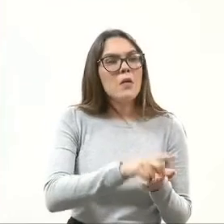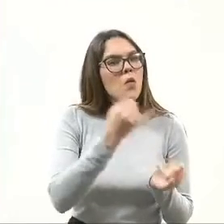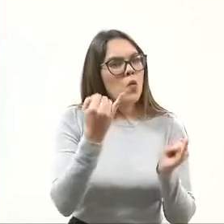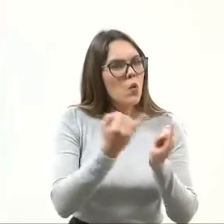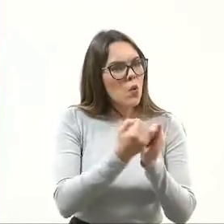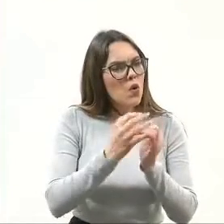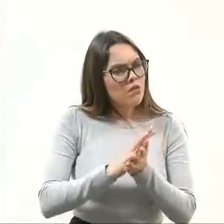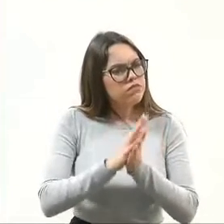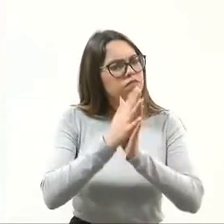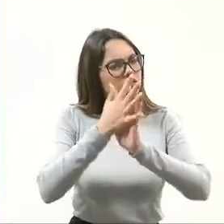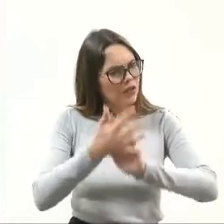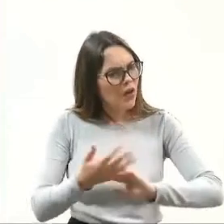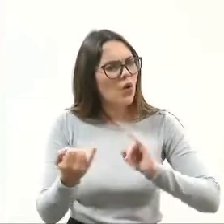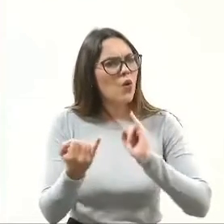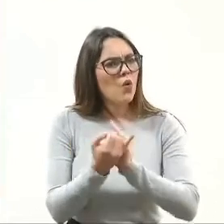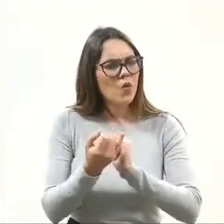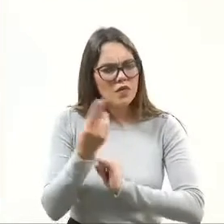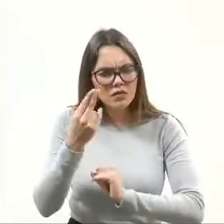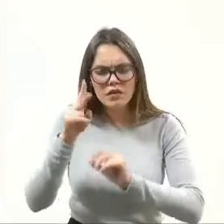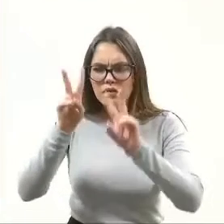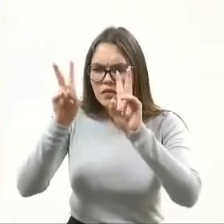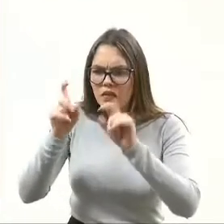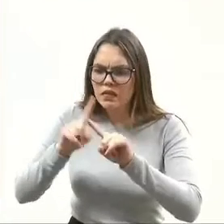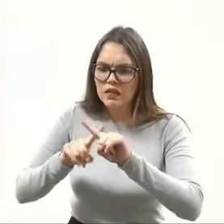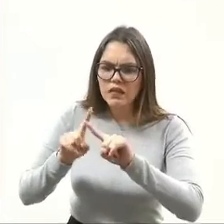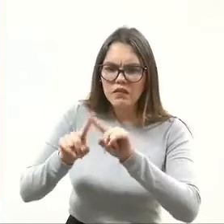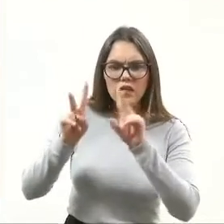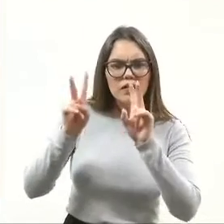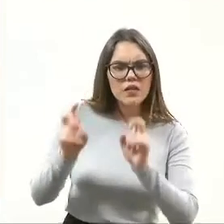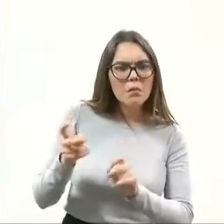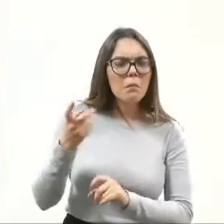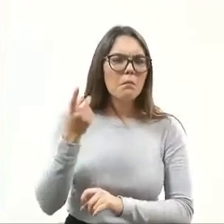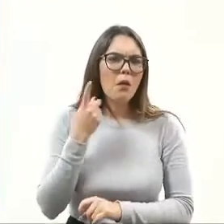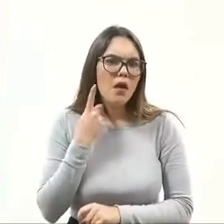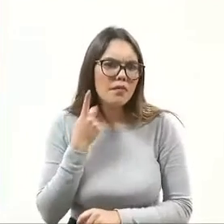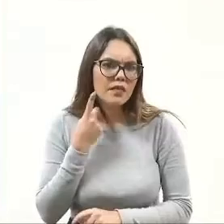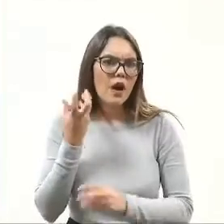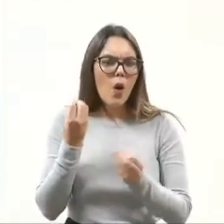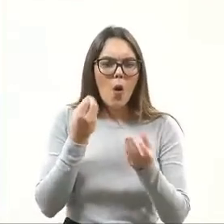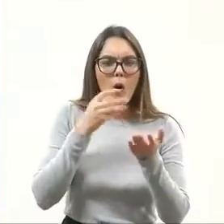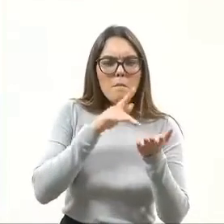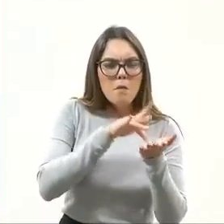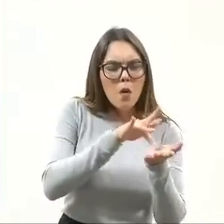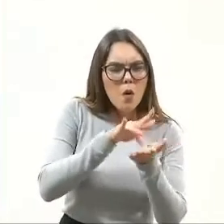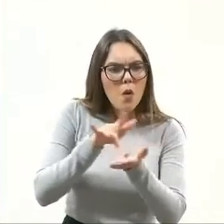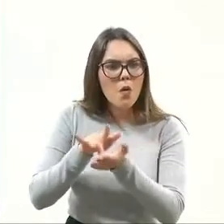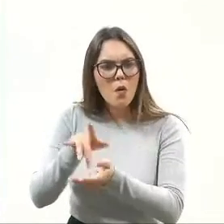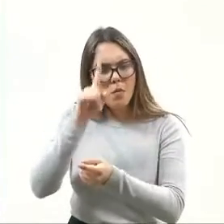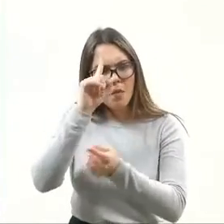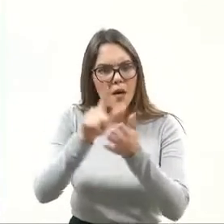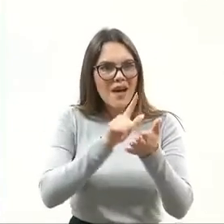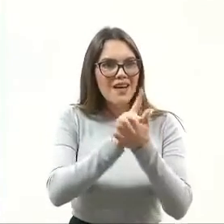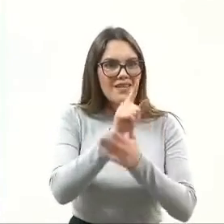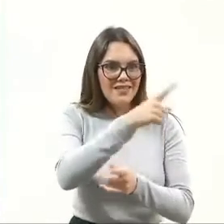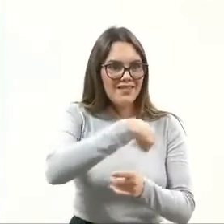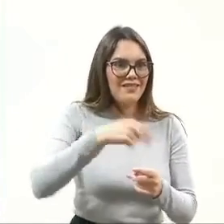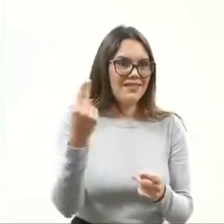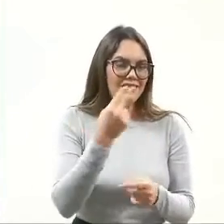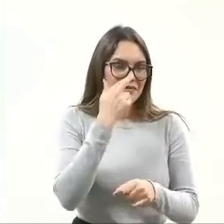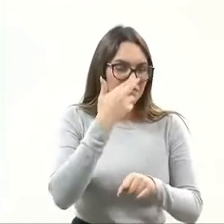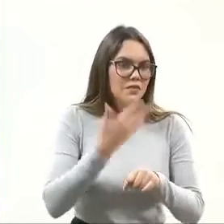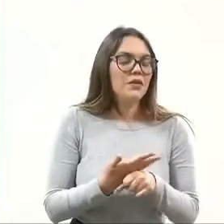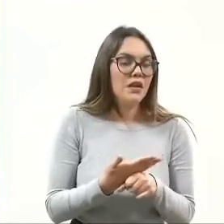políticas públicas que respondan a su objetivo prueba de ello lo es el hecho de que las personas